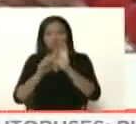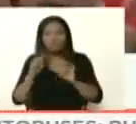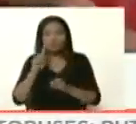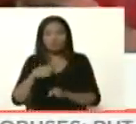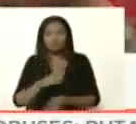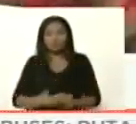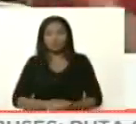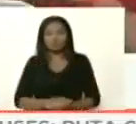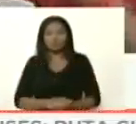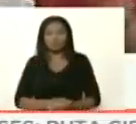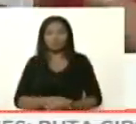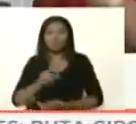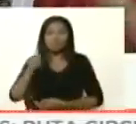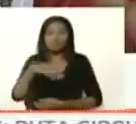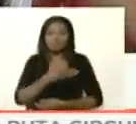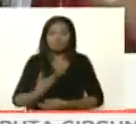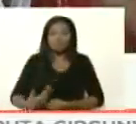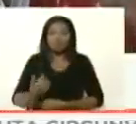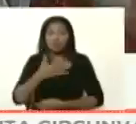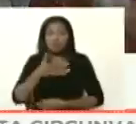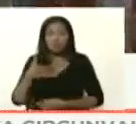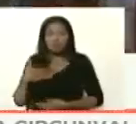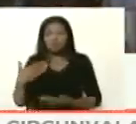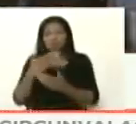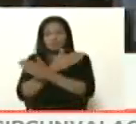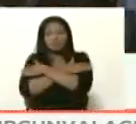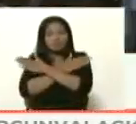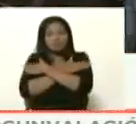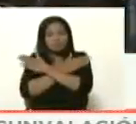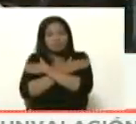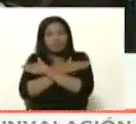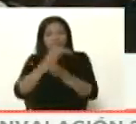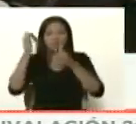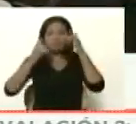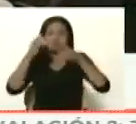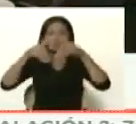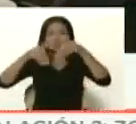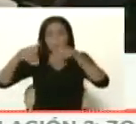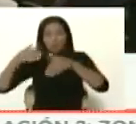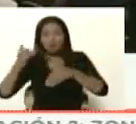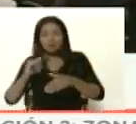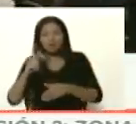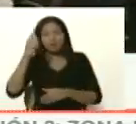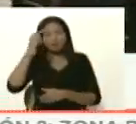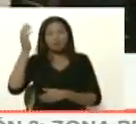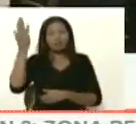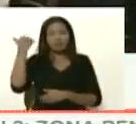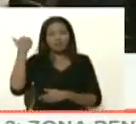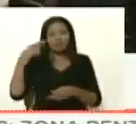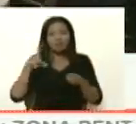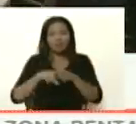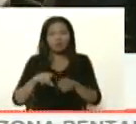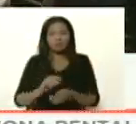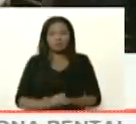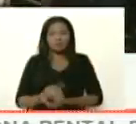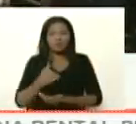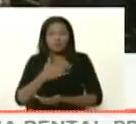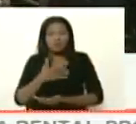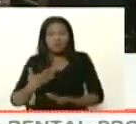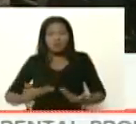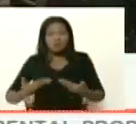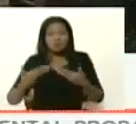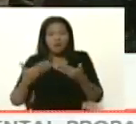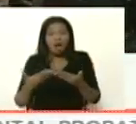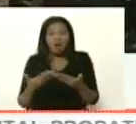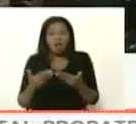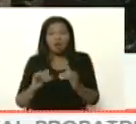También, presidente, quiero felicitar por esa fiesta electoral que hubo el día de ayer. Quiero darle estos datos,